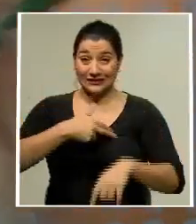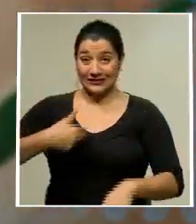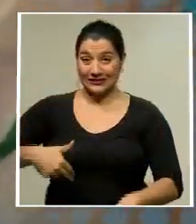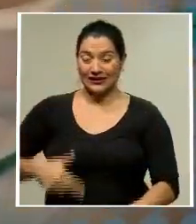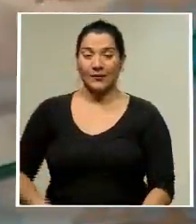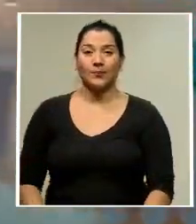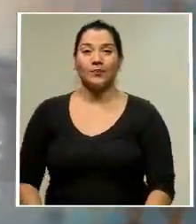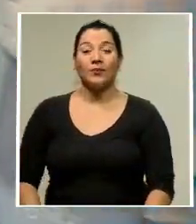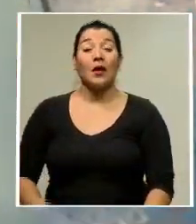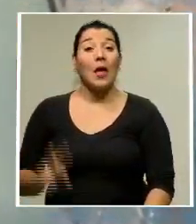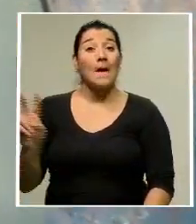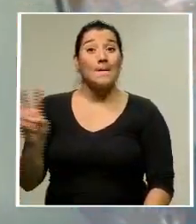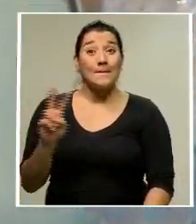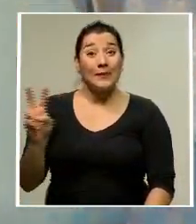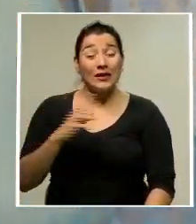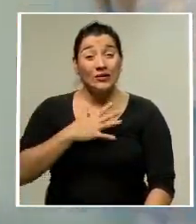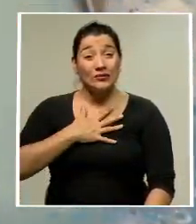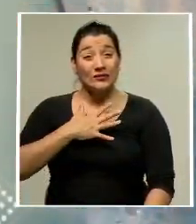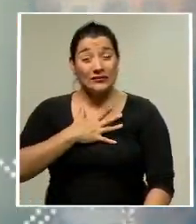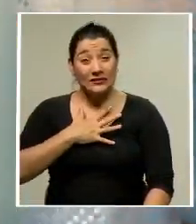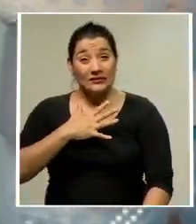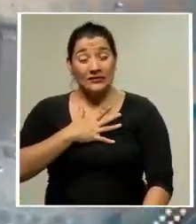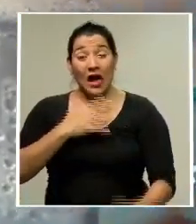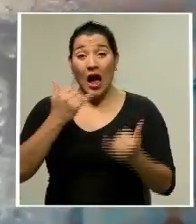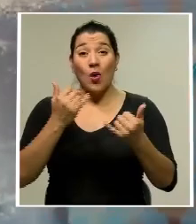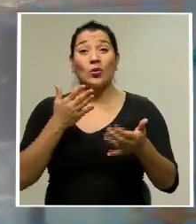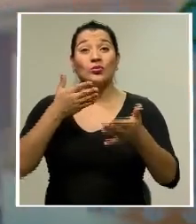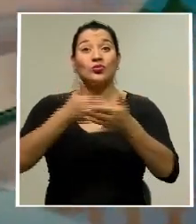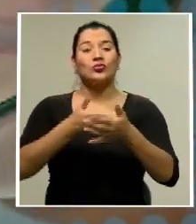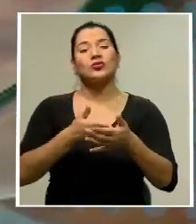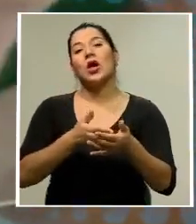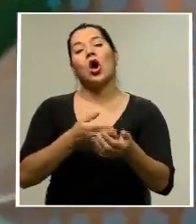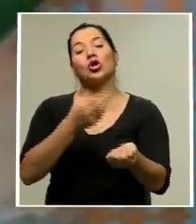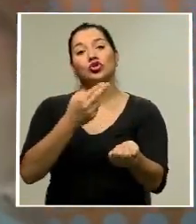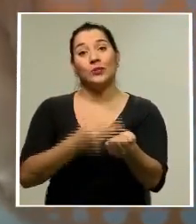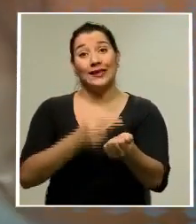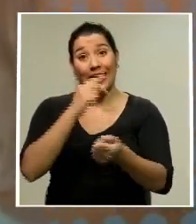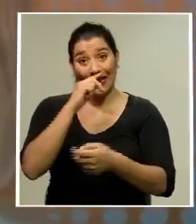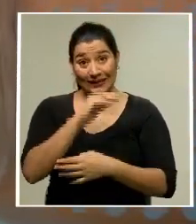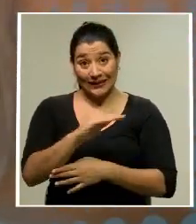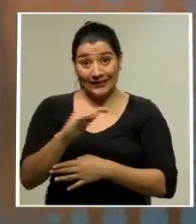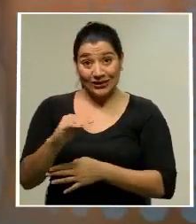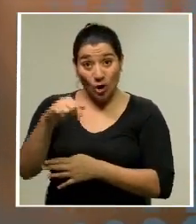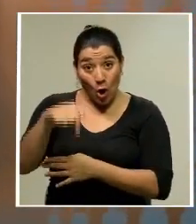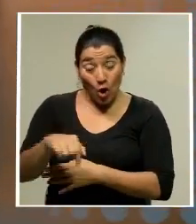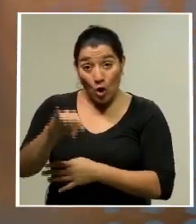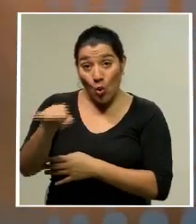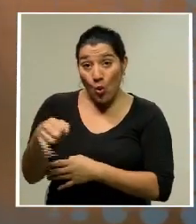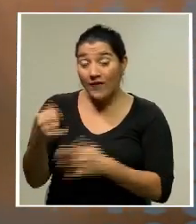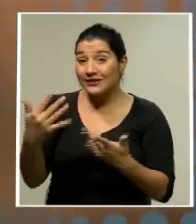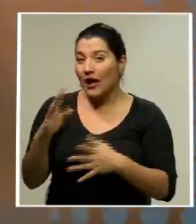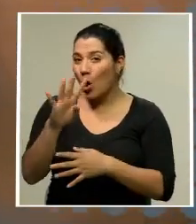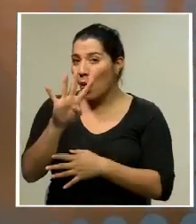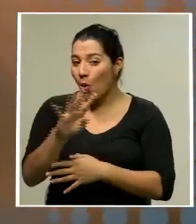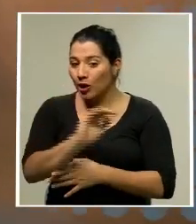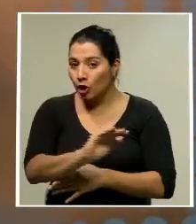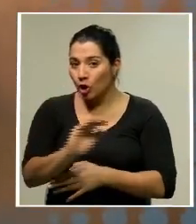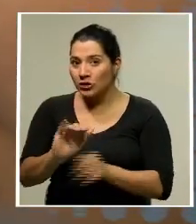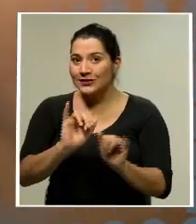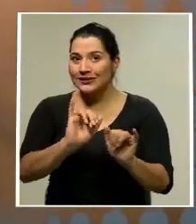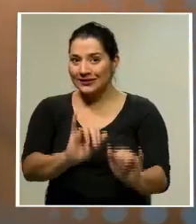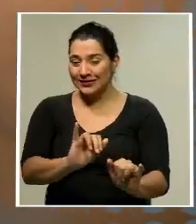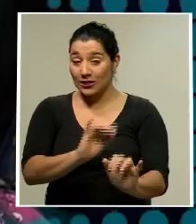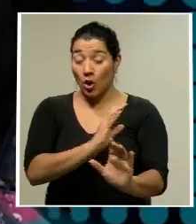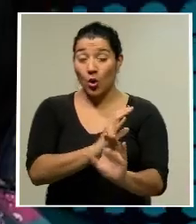Los virus respiratorios tienen ocupada el área de internamiento del Hospital de Niños. Para este jueves se reportan 4 niños en el área de COVID